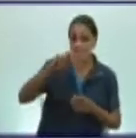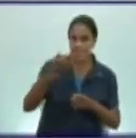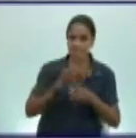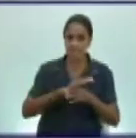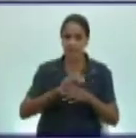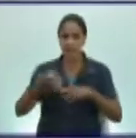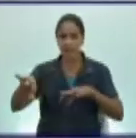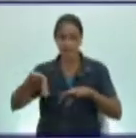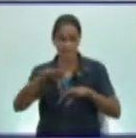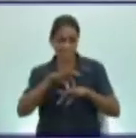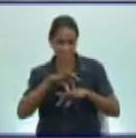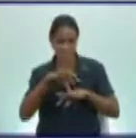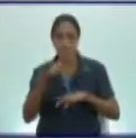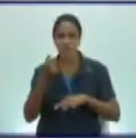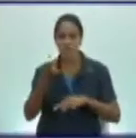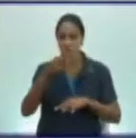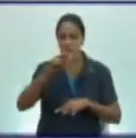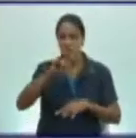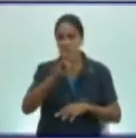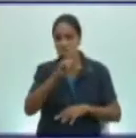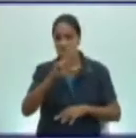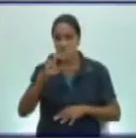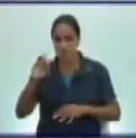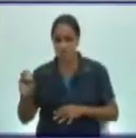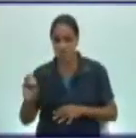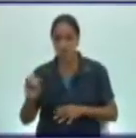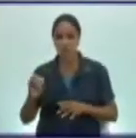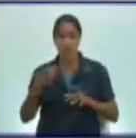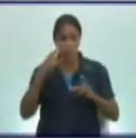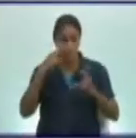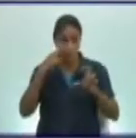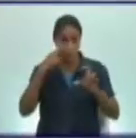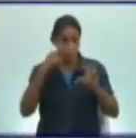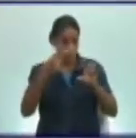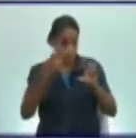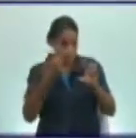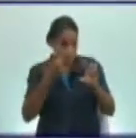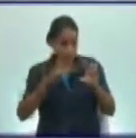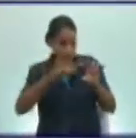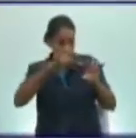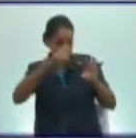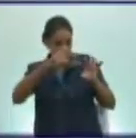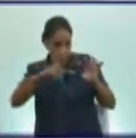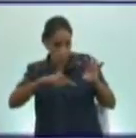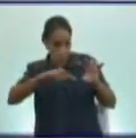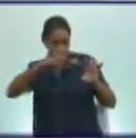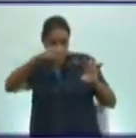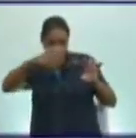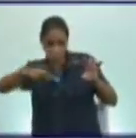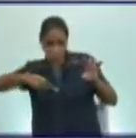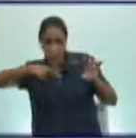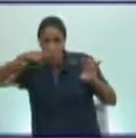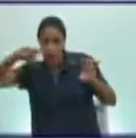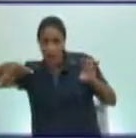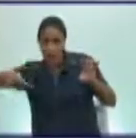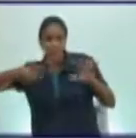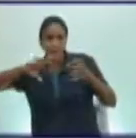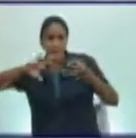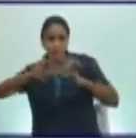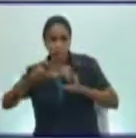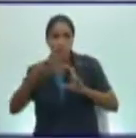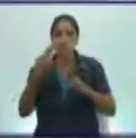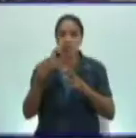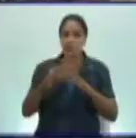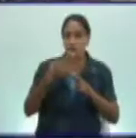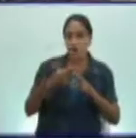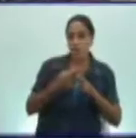nos fijamos bien, estos invertebrados tienen el cuerpo segmentado en anillos. Por eso se llaman